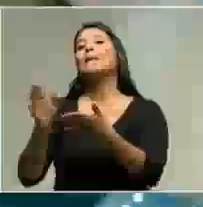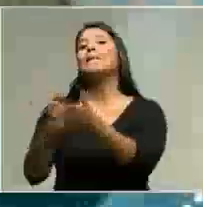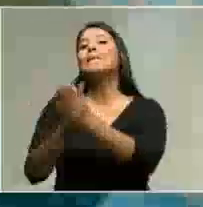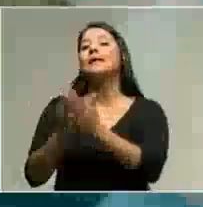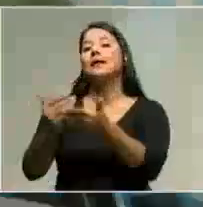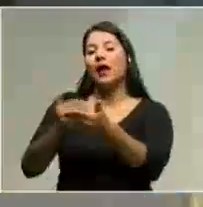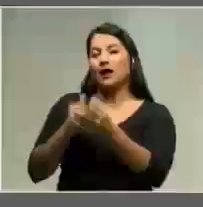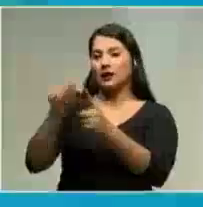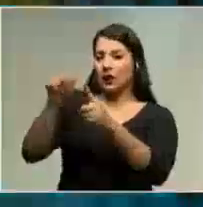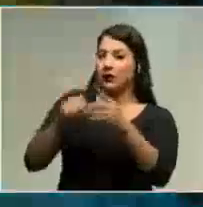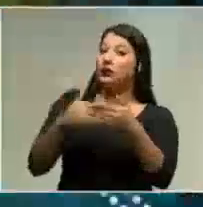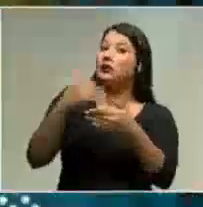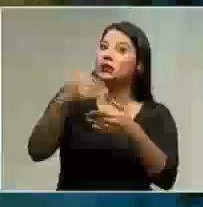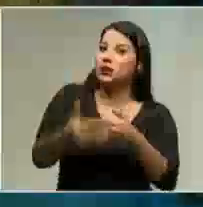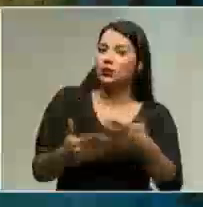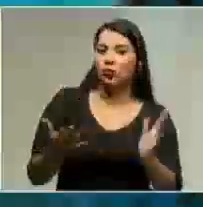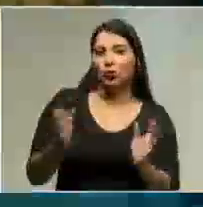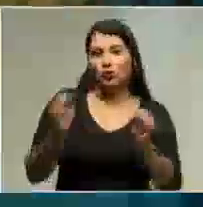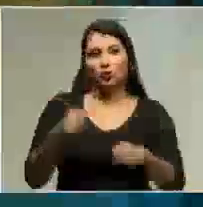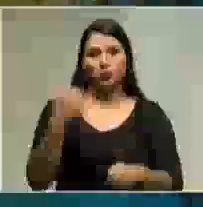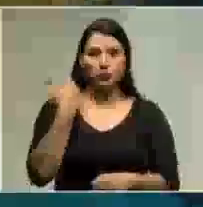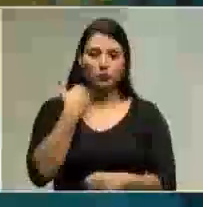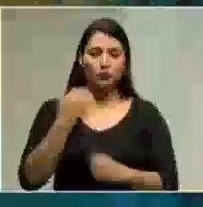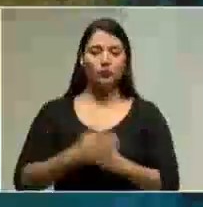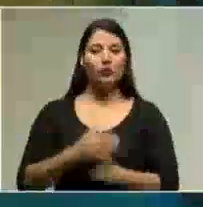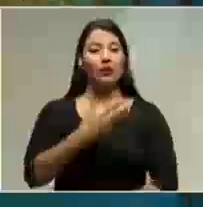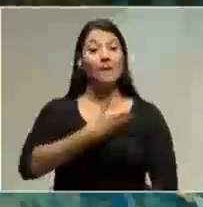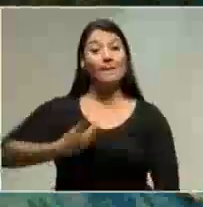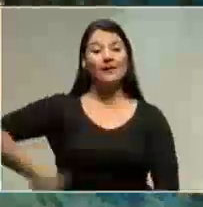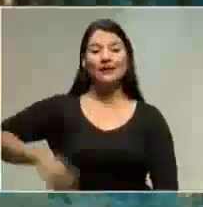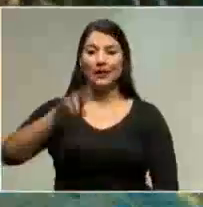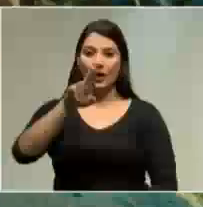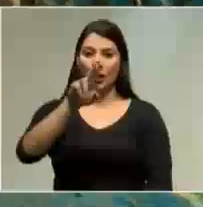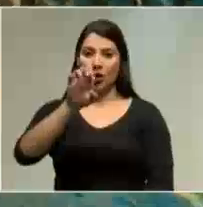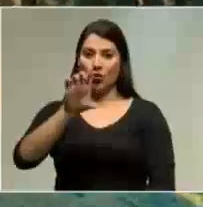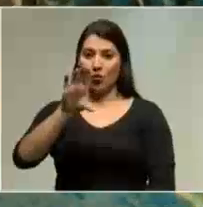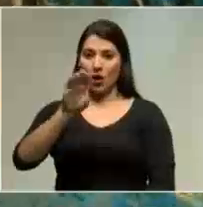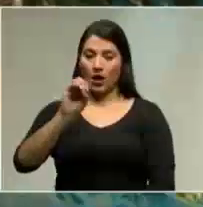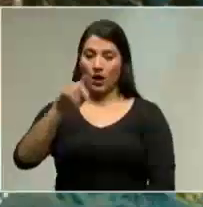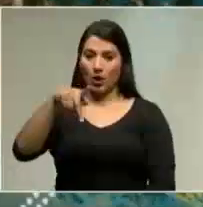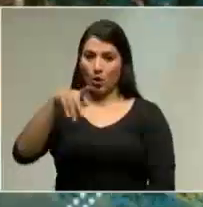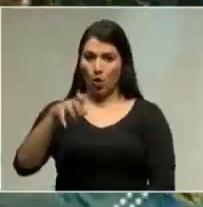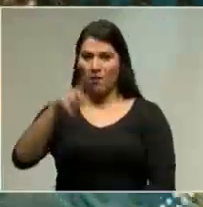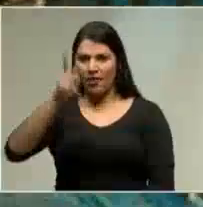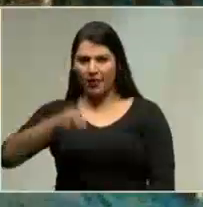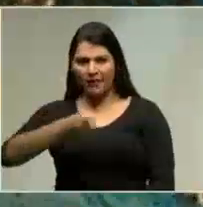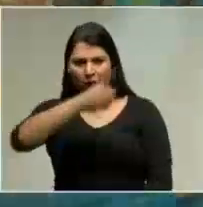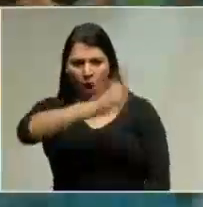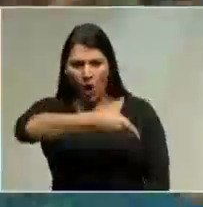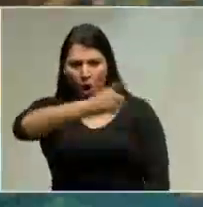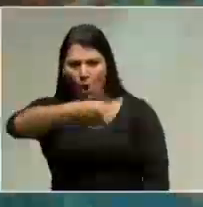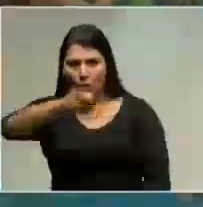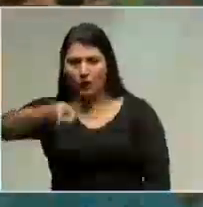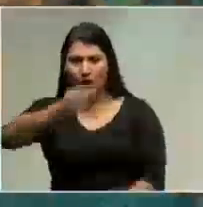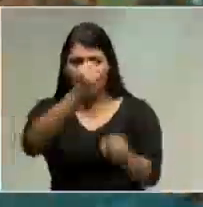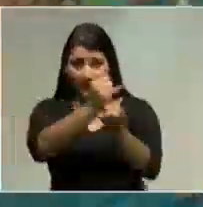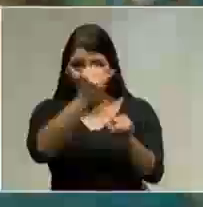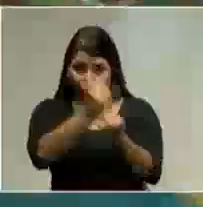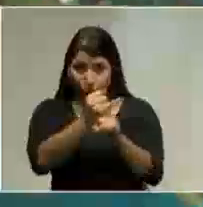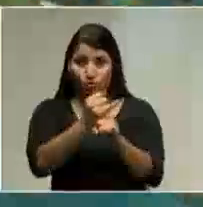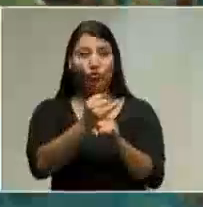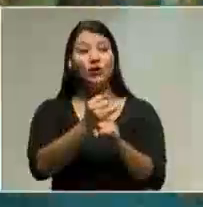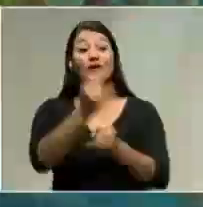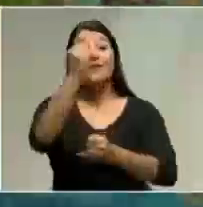a mediano plazo. El presidente Recope deberá ordenar a las instituciones involucradas que ejecuten y concluyan